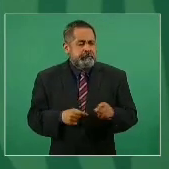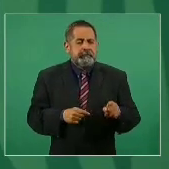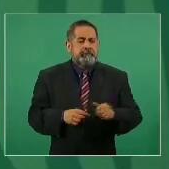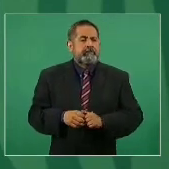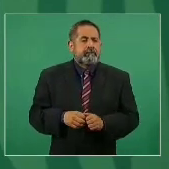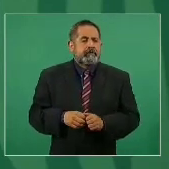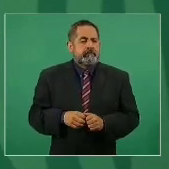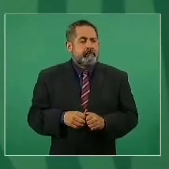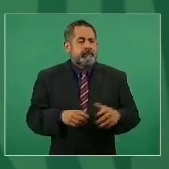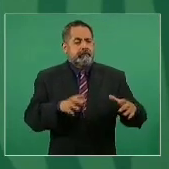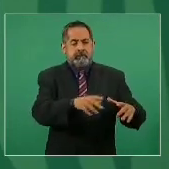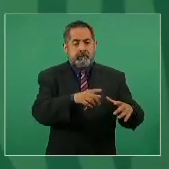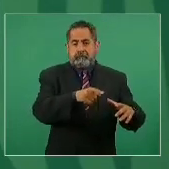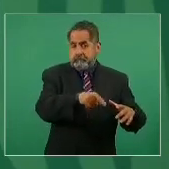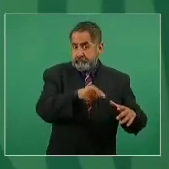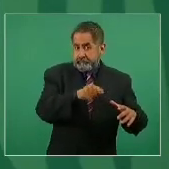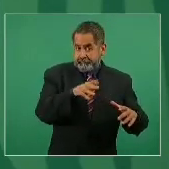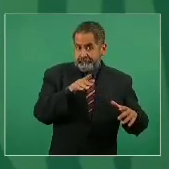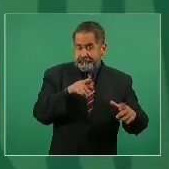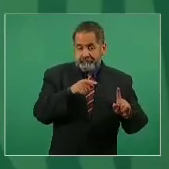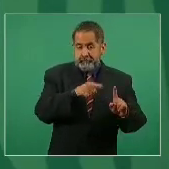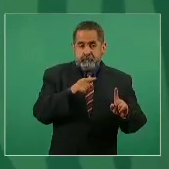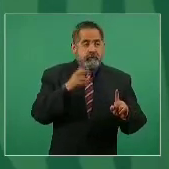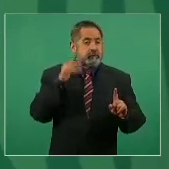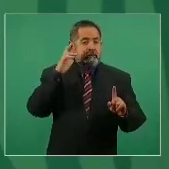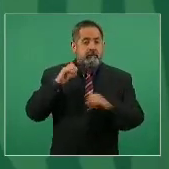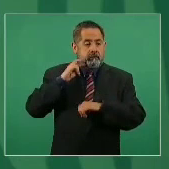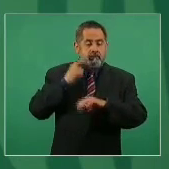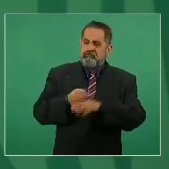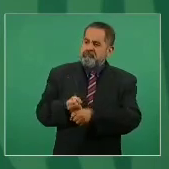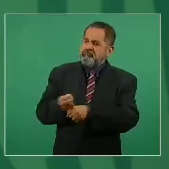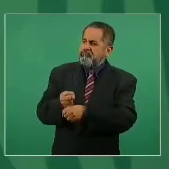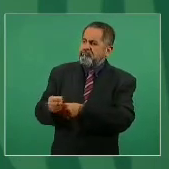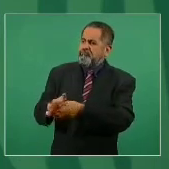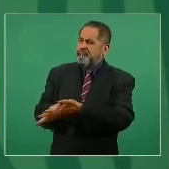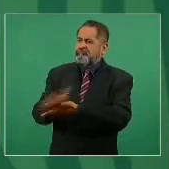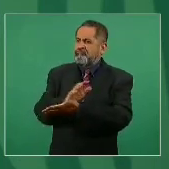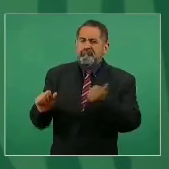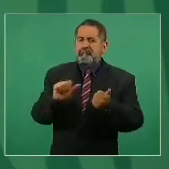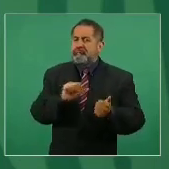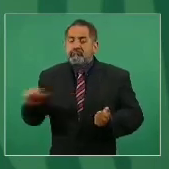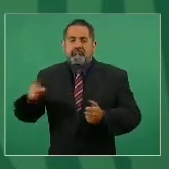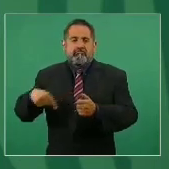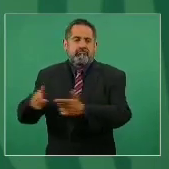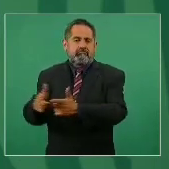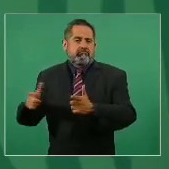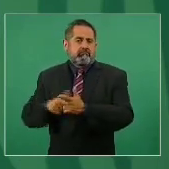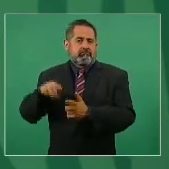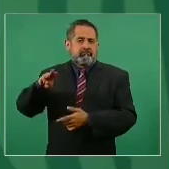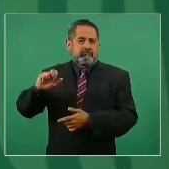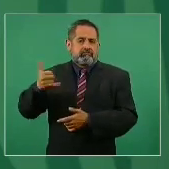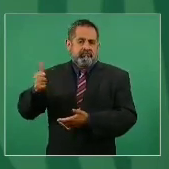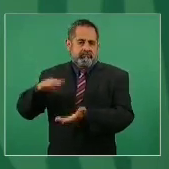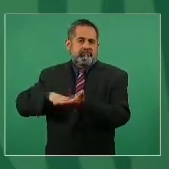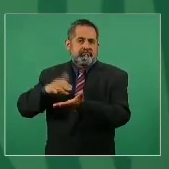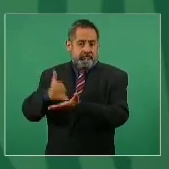Porque estaba a cargo del exterminio de los mayas en lo que hoy es